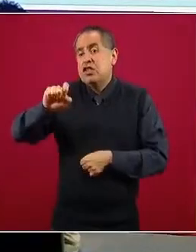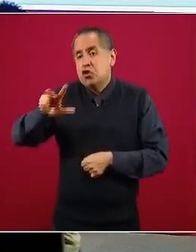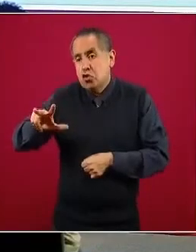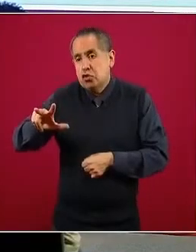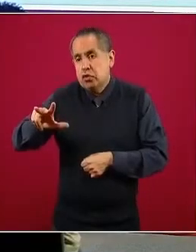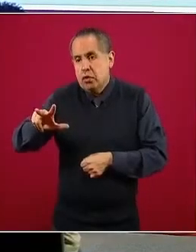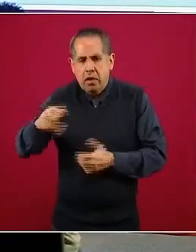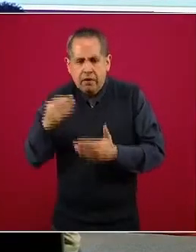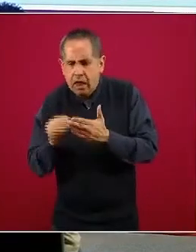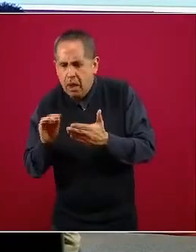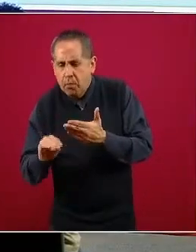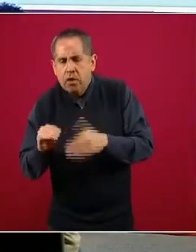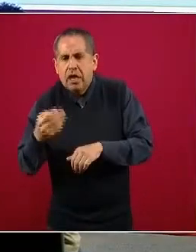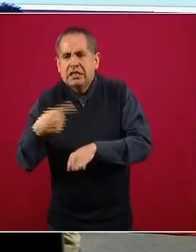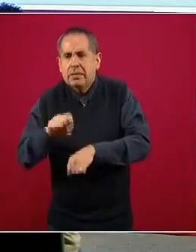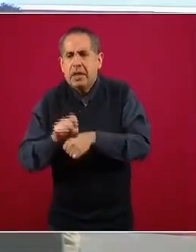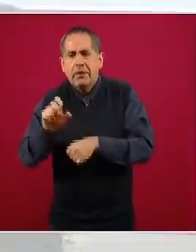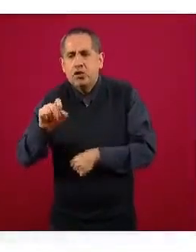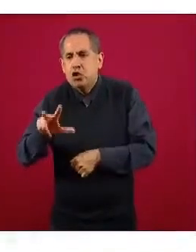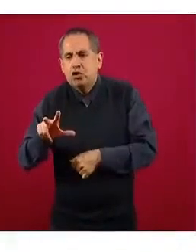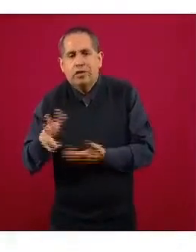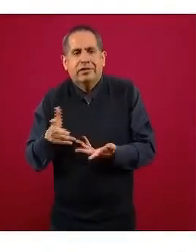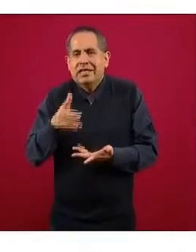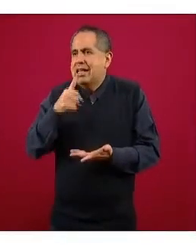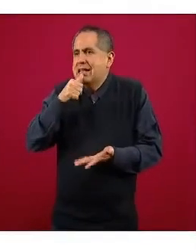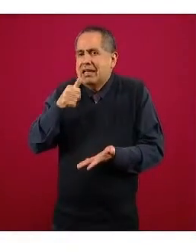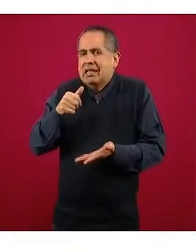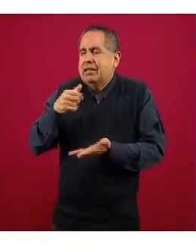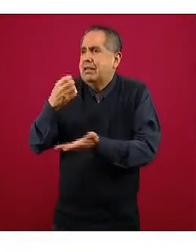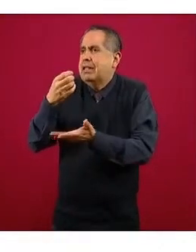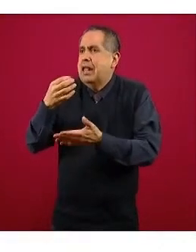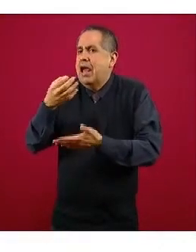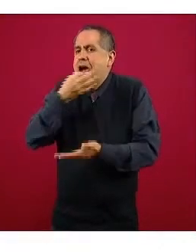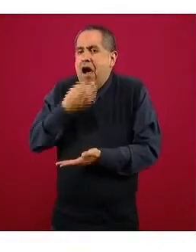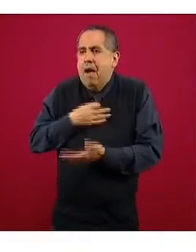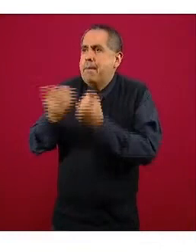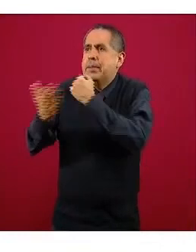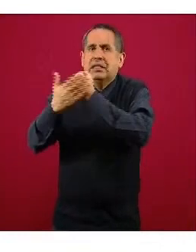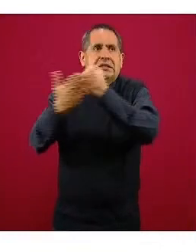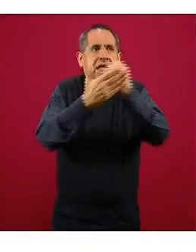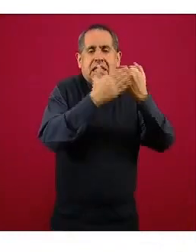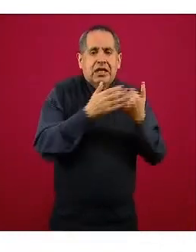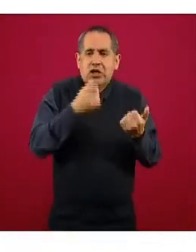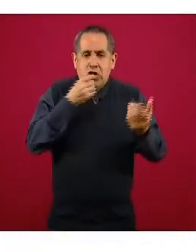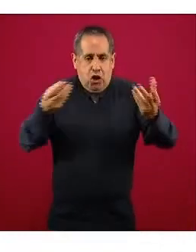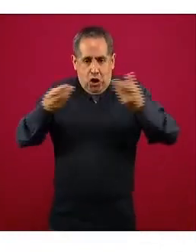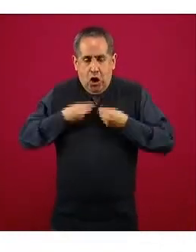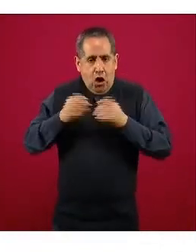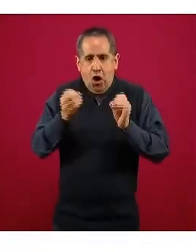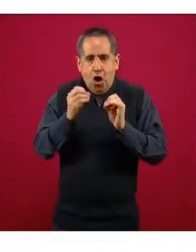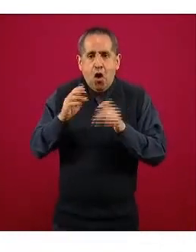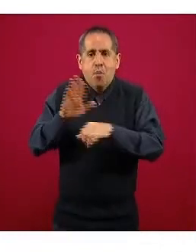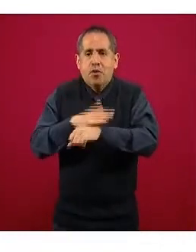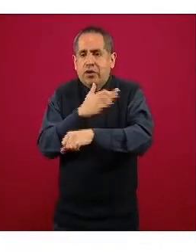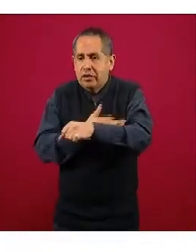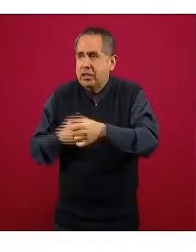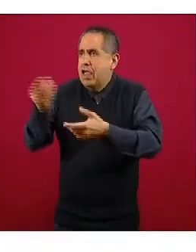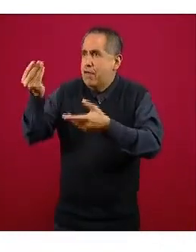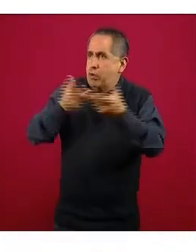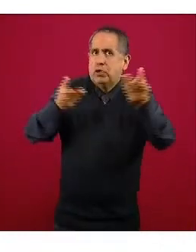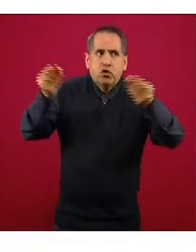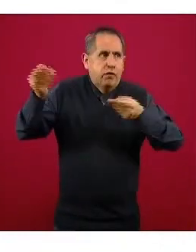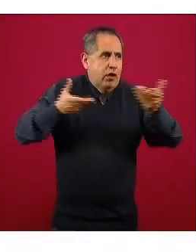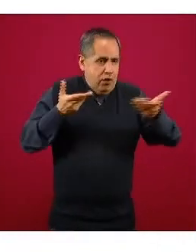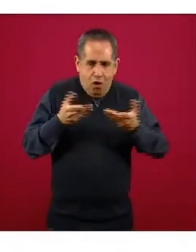¿Por qué razón no está aquí la 28? Porque los datos más recientes no deben ser tomados en cuenta, dado que el retraso de flujo de